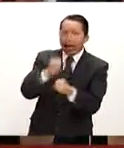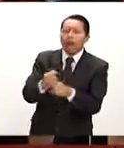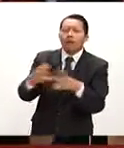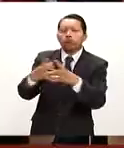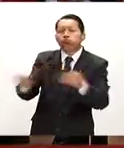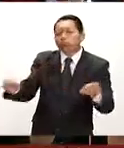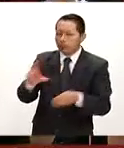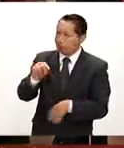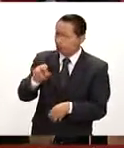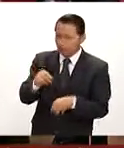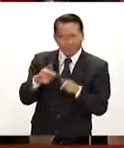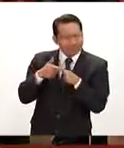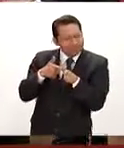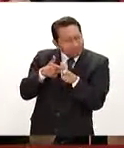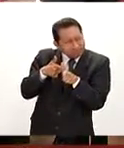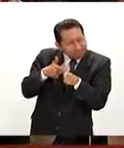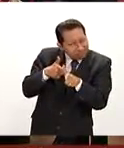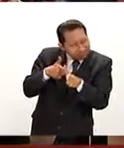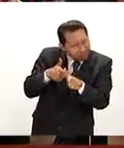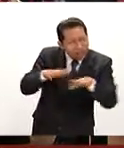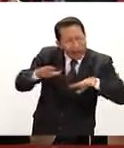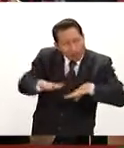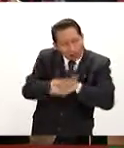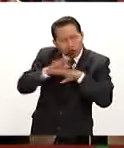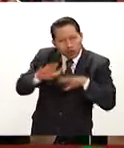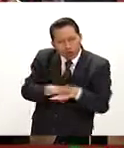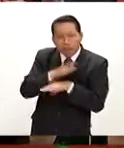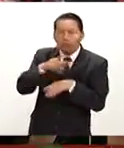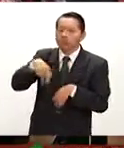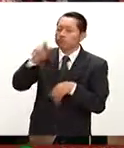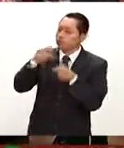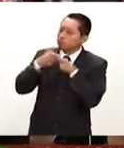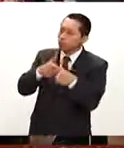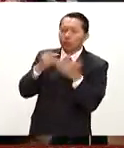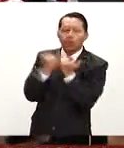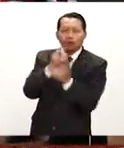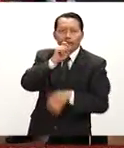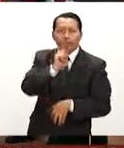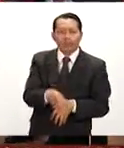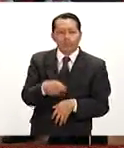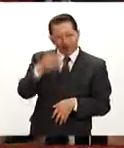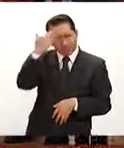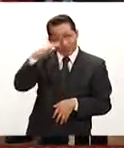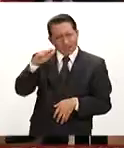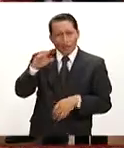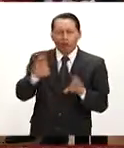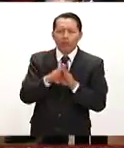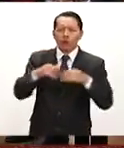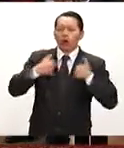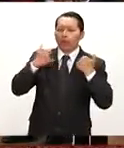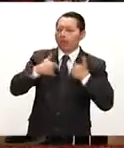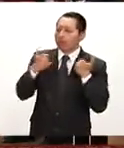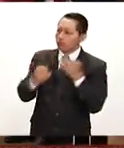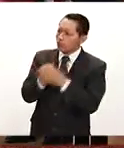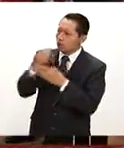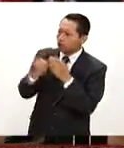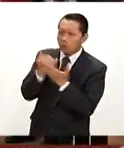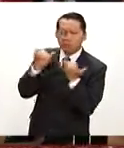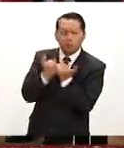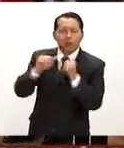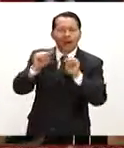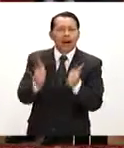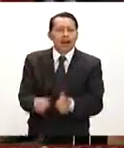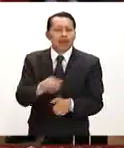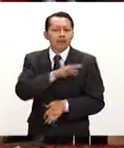Exacto. A lo mejor se modificará, pero para eso también supongo que encuentran esa innovación en los jóvenes, ¿no? No solo que dominen las artes, sino también